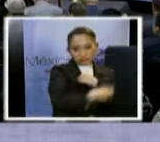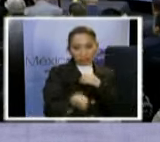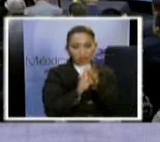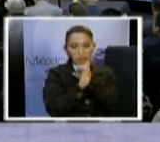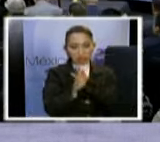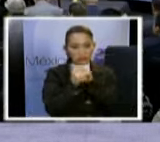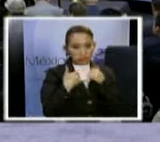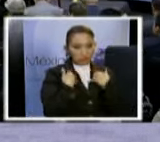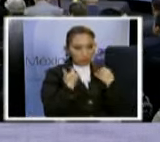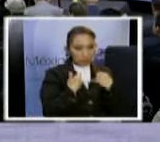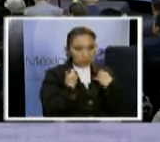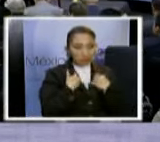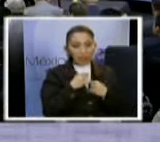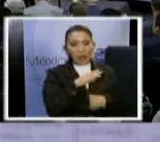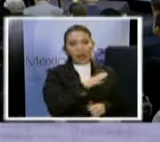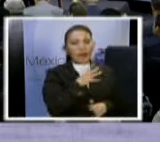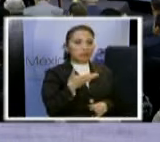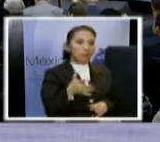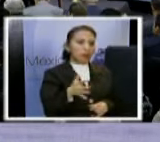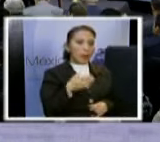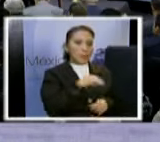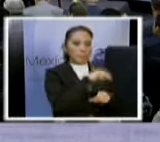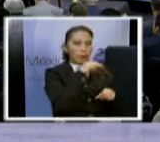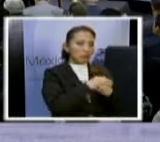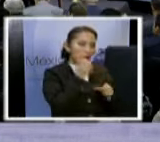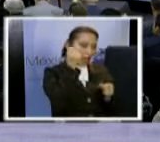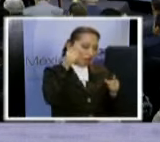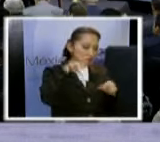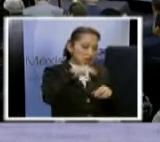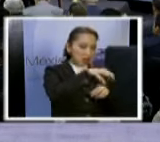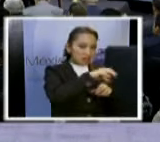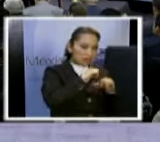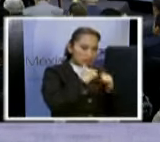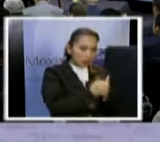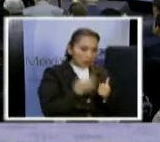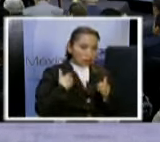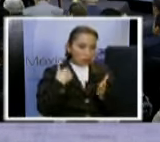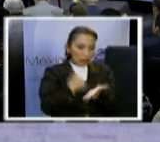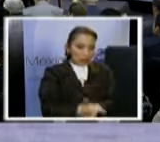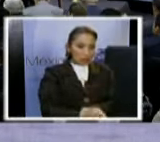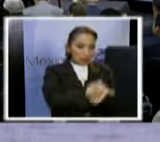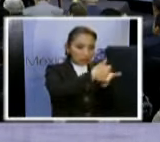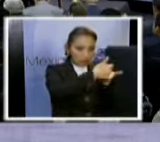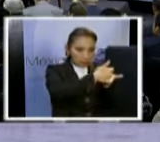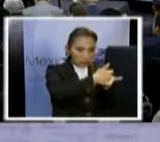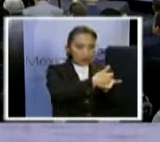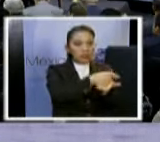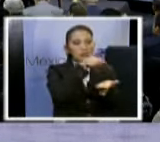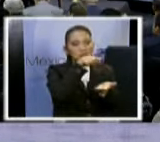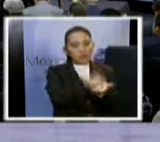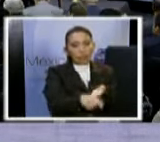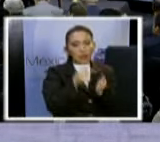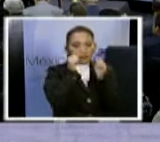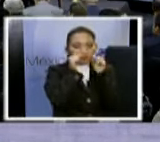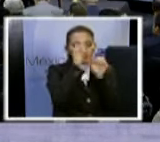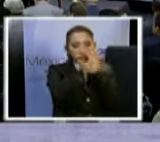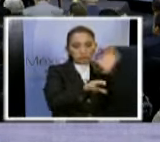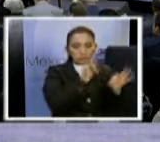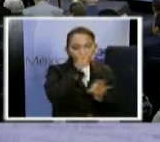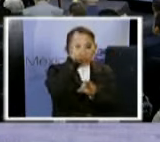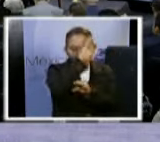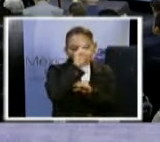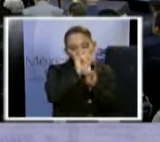muy joven. Hay, por ejemplo, en Montreal algunas organizaciones de carácter comunitario que nacen con una vocación cultural